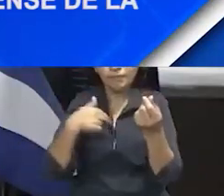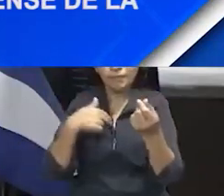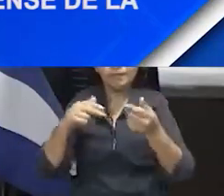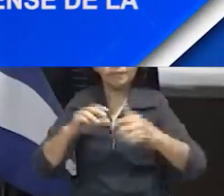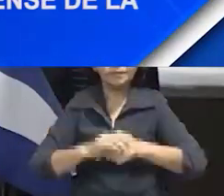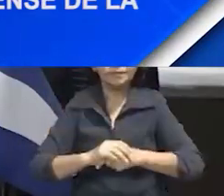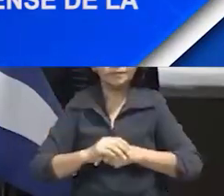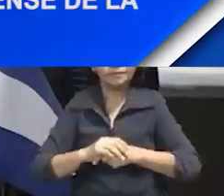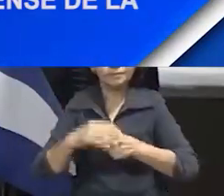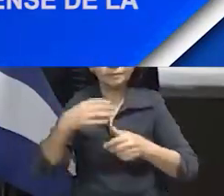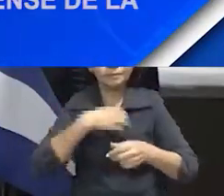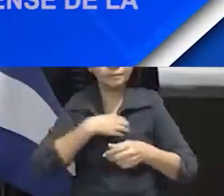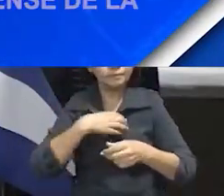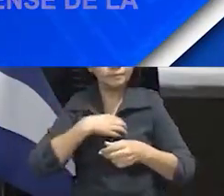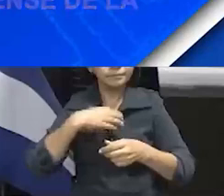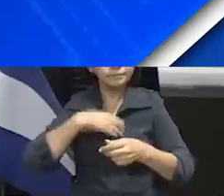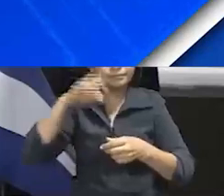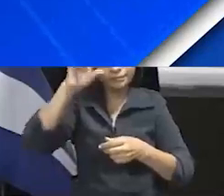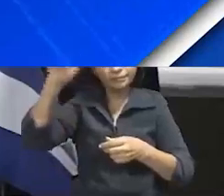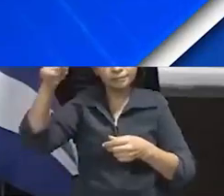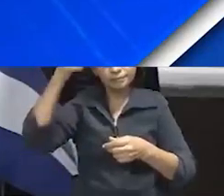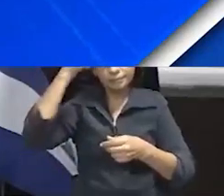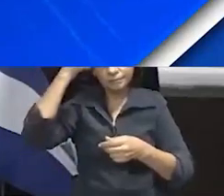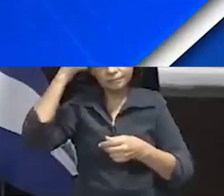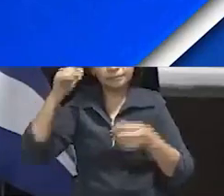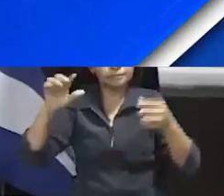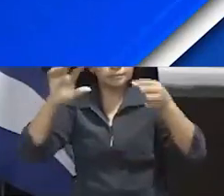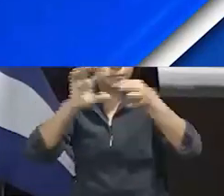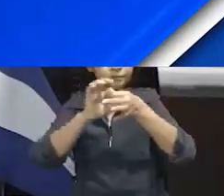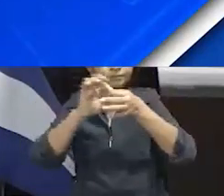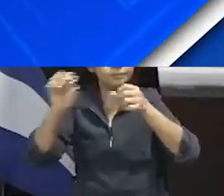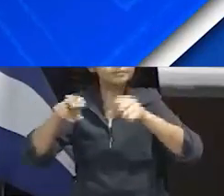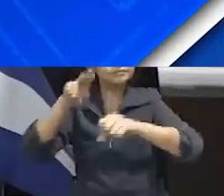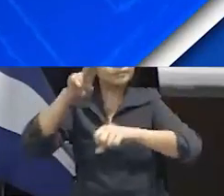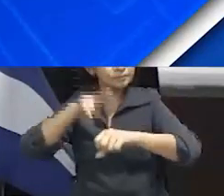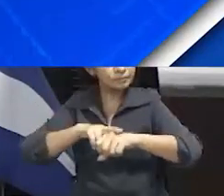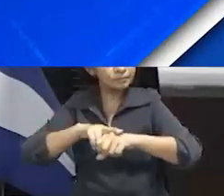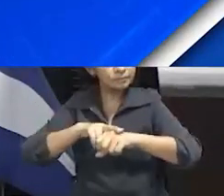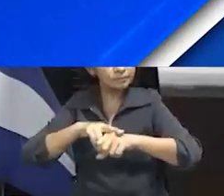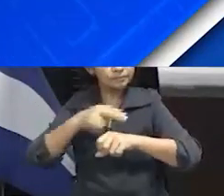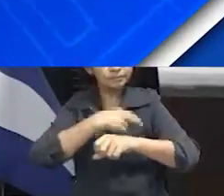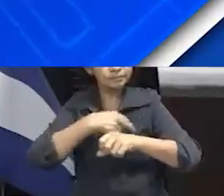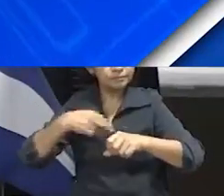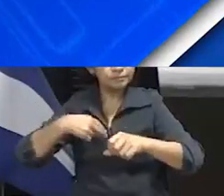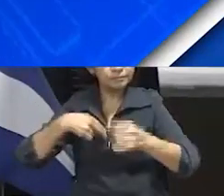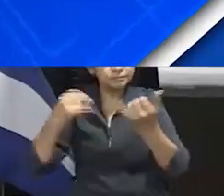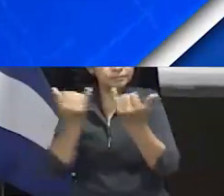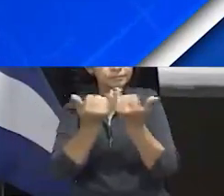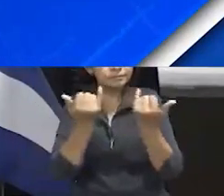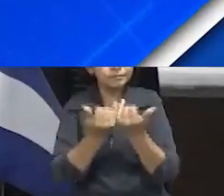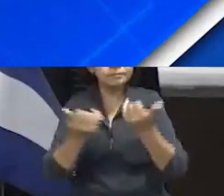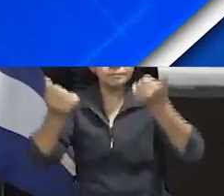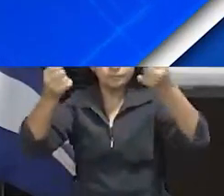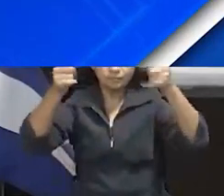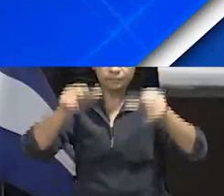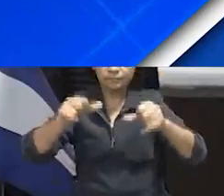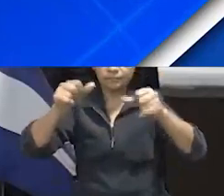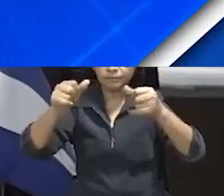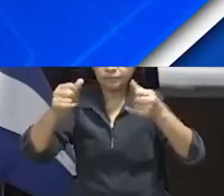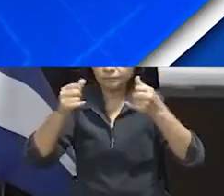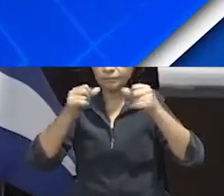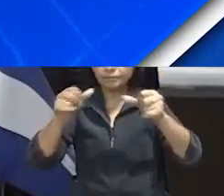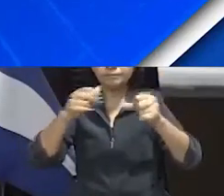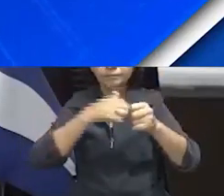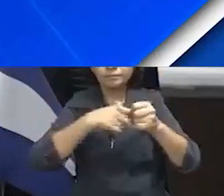generadas. Nuestro gobierno de reconciliación y unidad nacional ha sido totalmente consciente de la ventaja